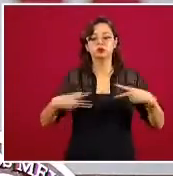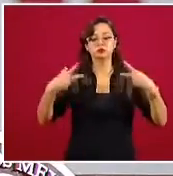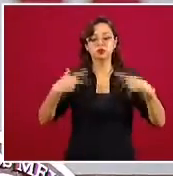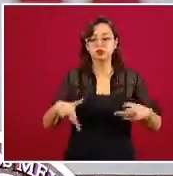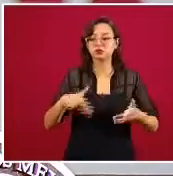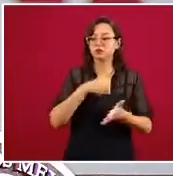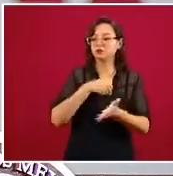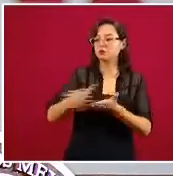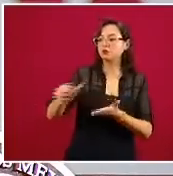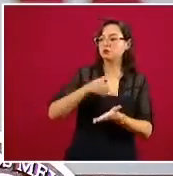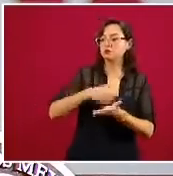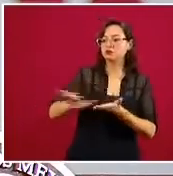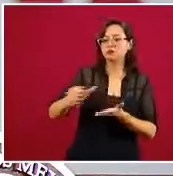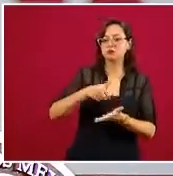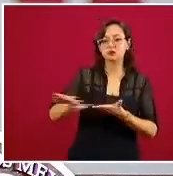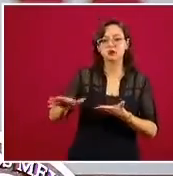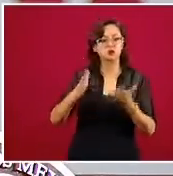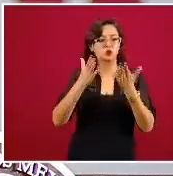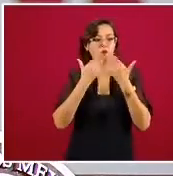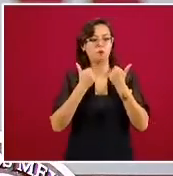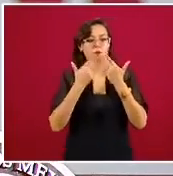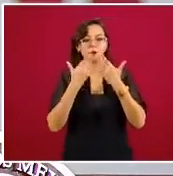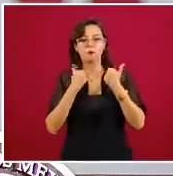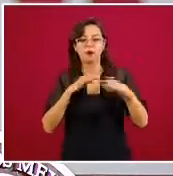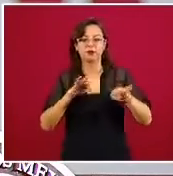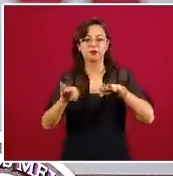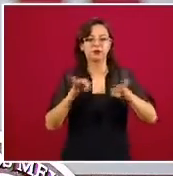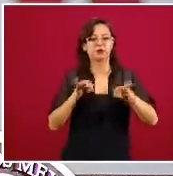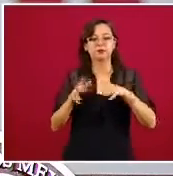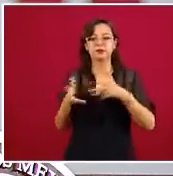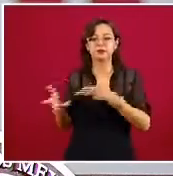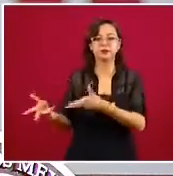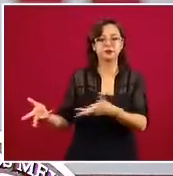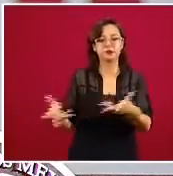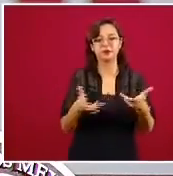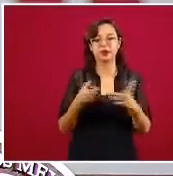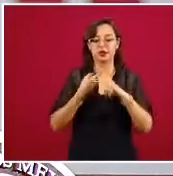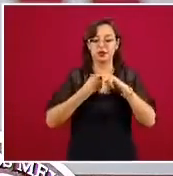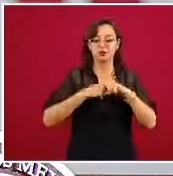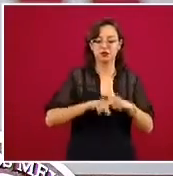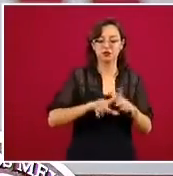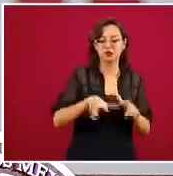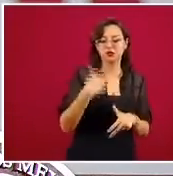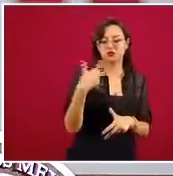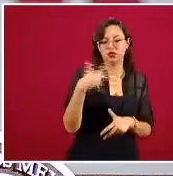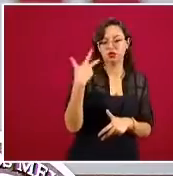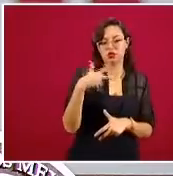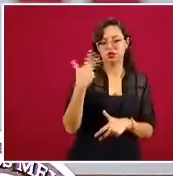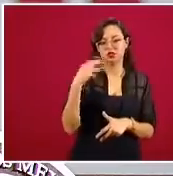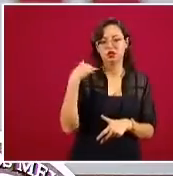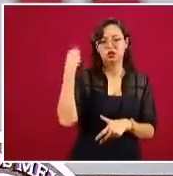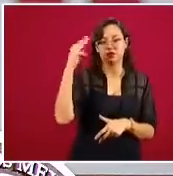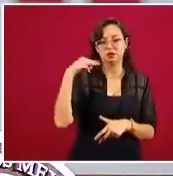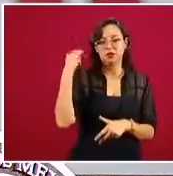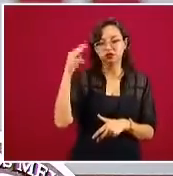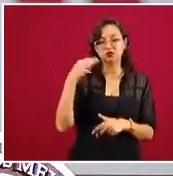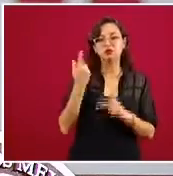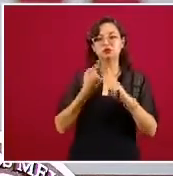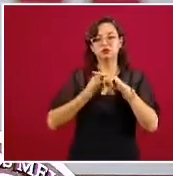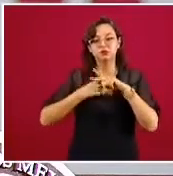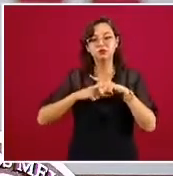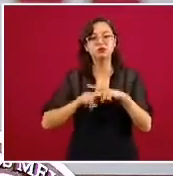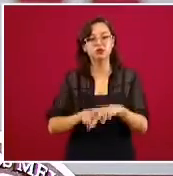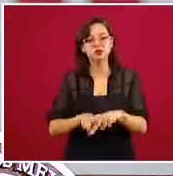generado producto de esta pandemia a partir del 13 de marzo, que fue la fecha en la que